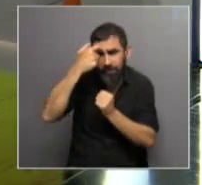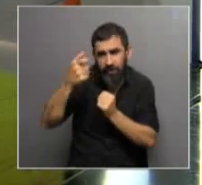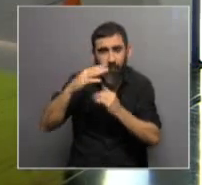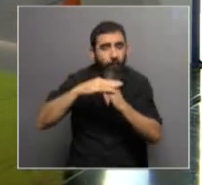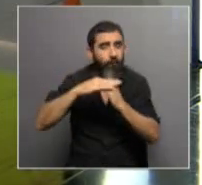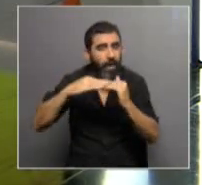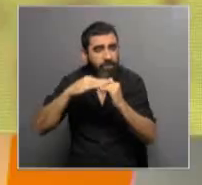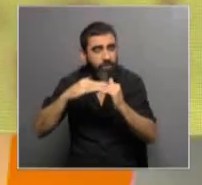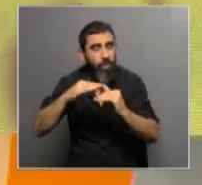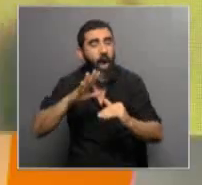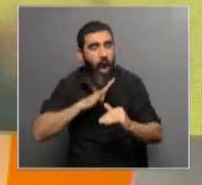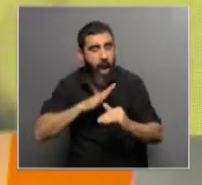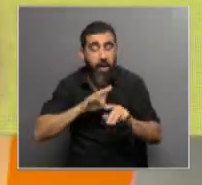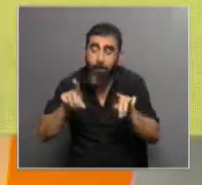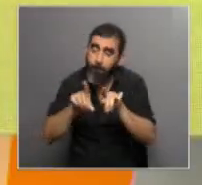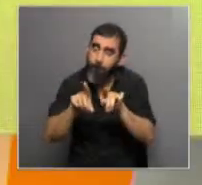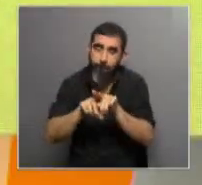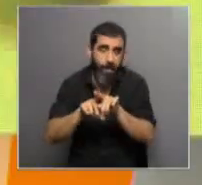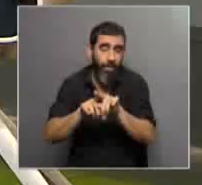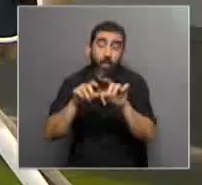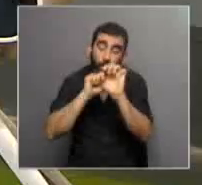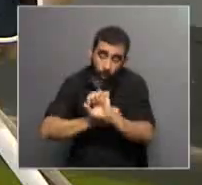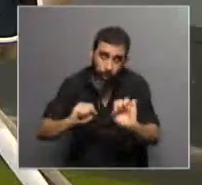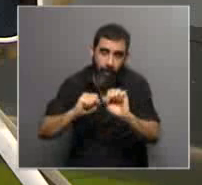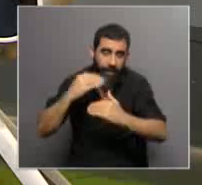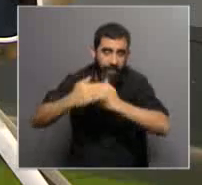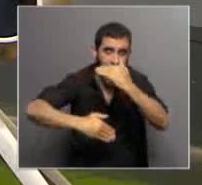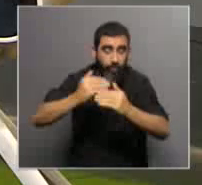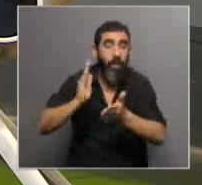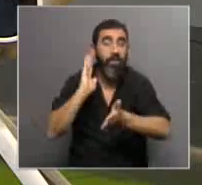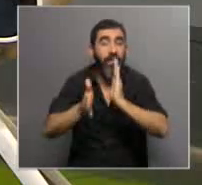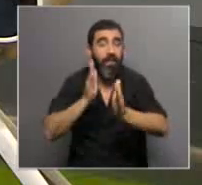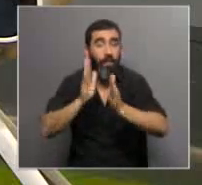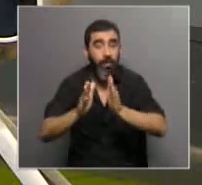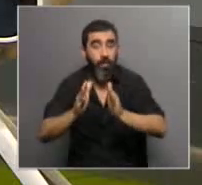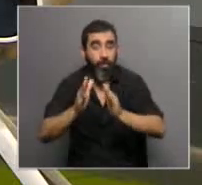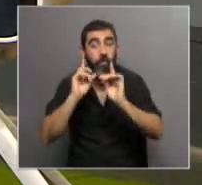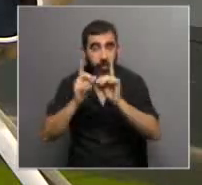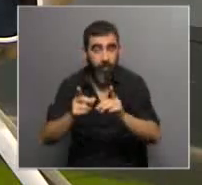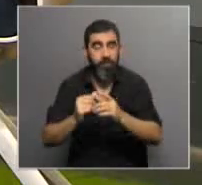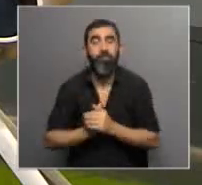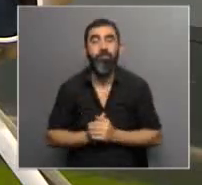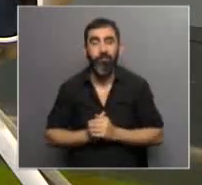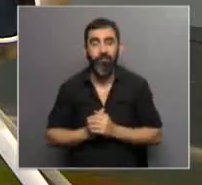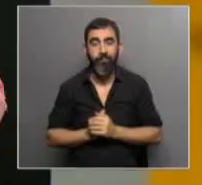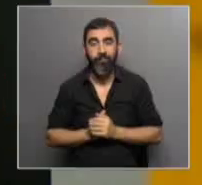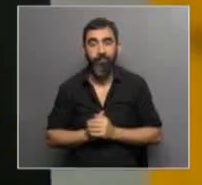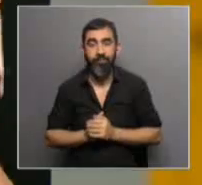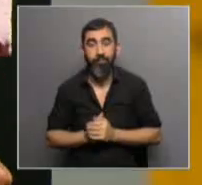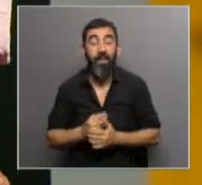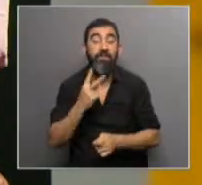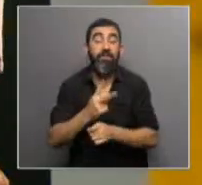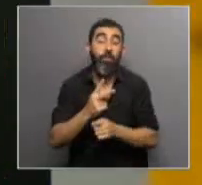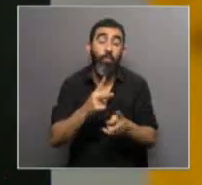básico tiene un acercamiento con la clínica con la posibilidad de desarrollar tratamientos muy cercano muy estrecho vemos la